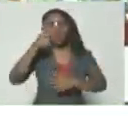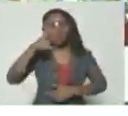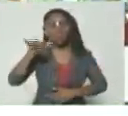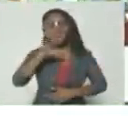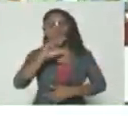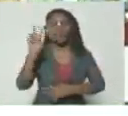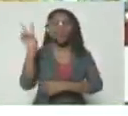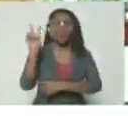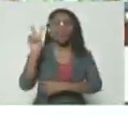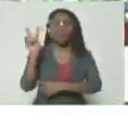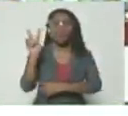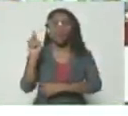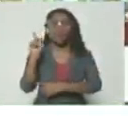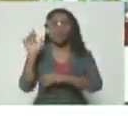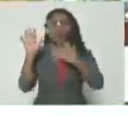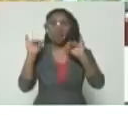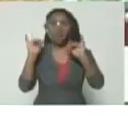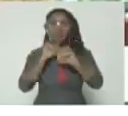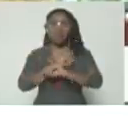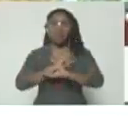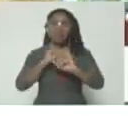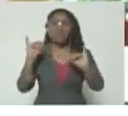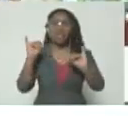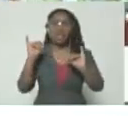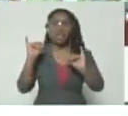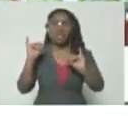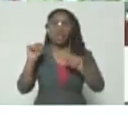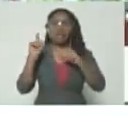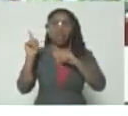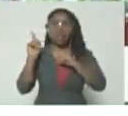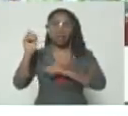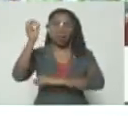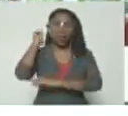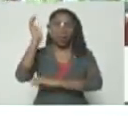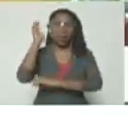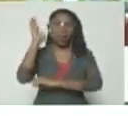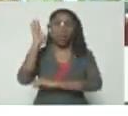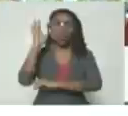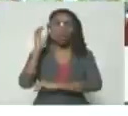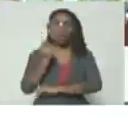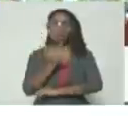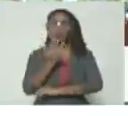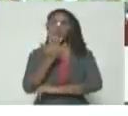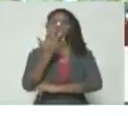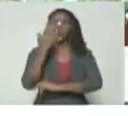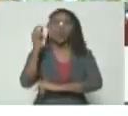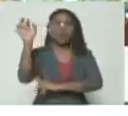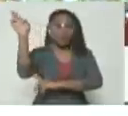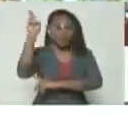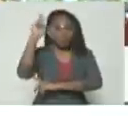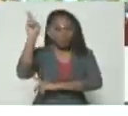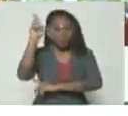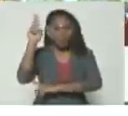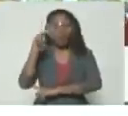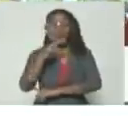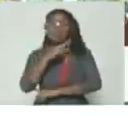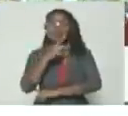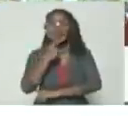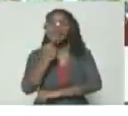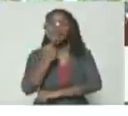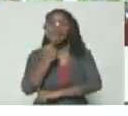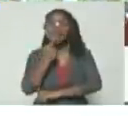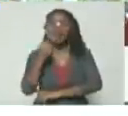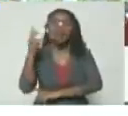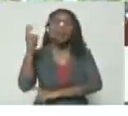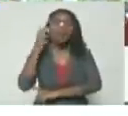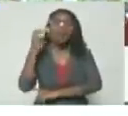de Venezuela. Y para despedirnos bien de esta jornada con aroma de ron, con sabor de